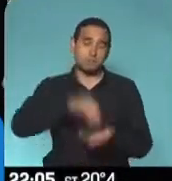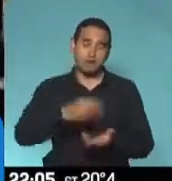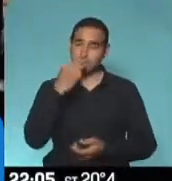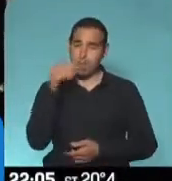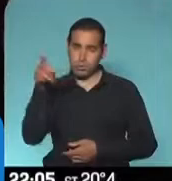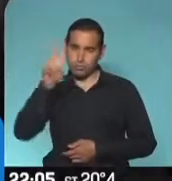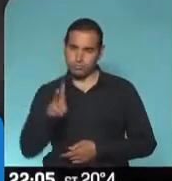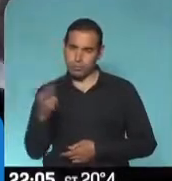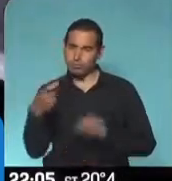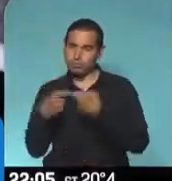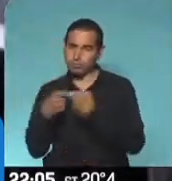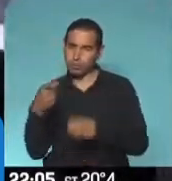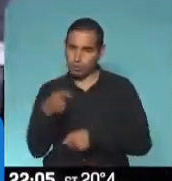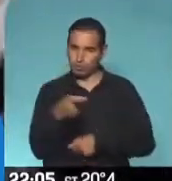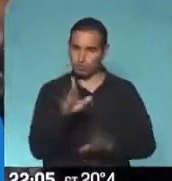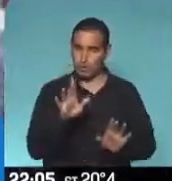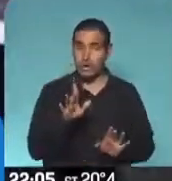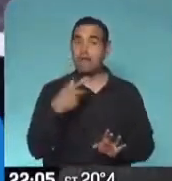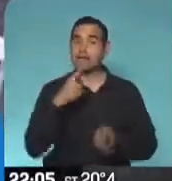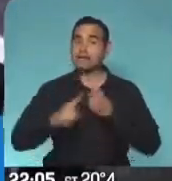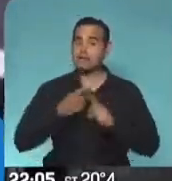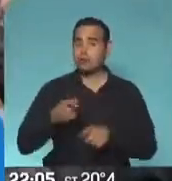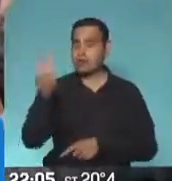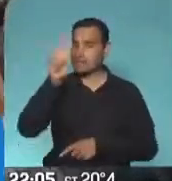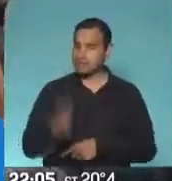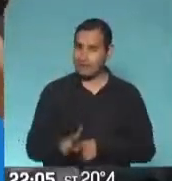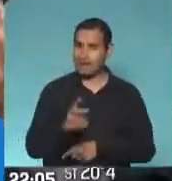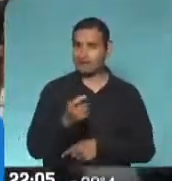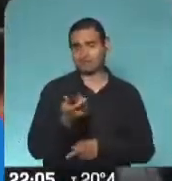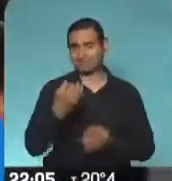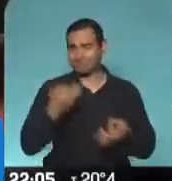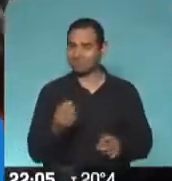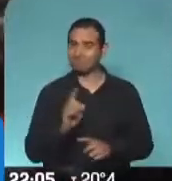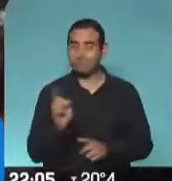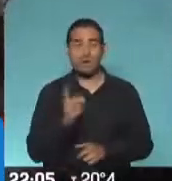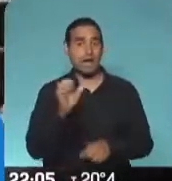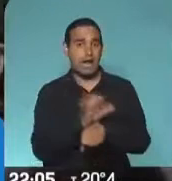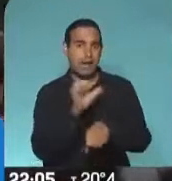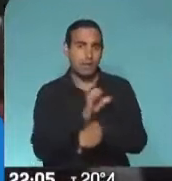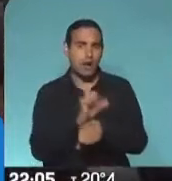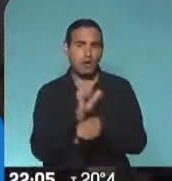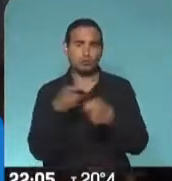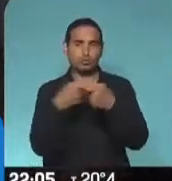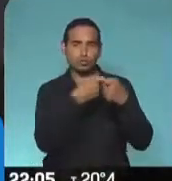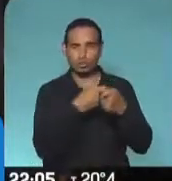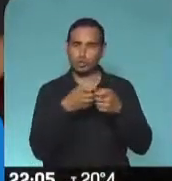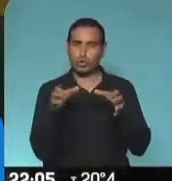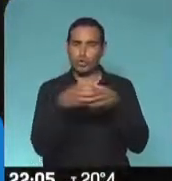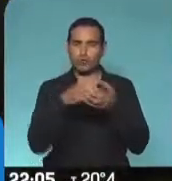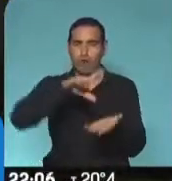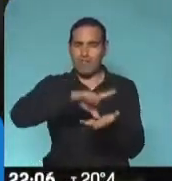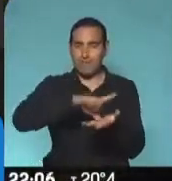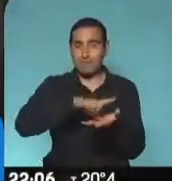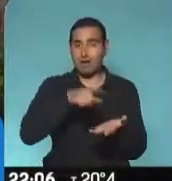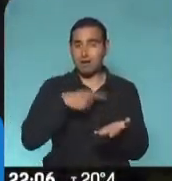Maduro. Las relaciones con Caracas no fueron las mejores en los últimos tiempos. Ecuador se alineó con los países del Grupo de Lima, que no